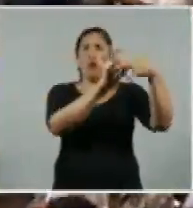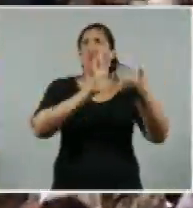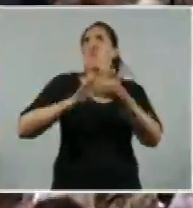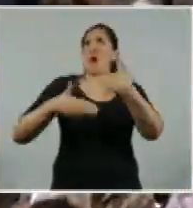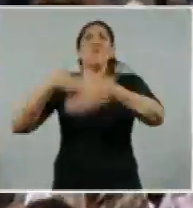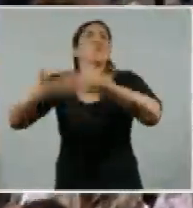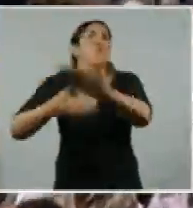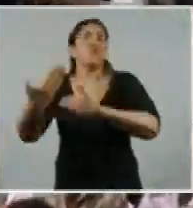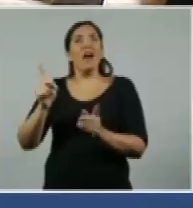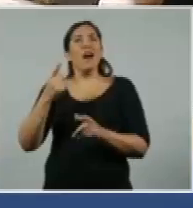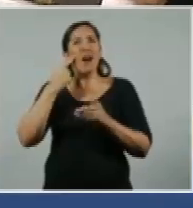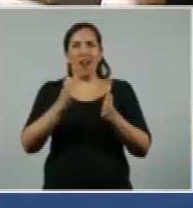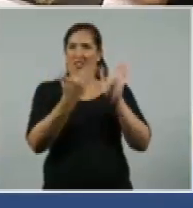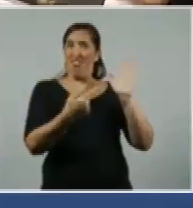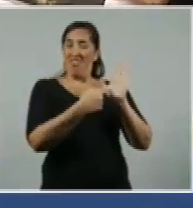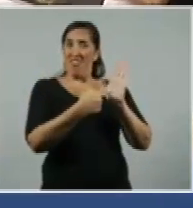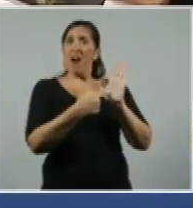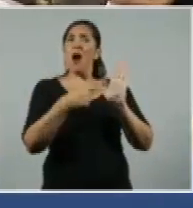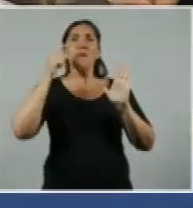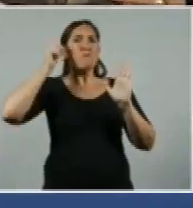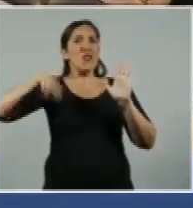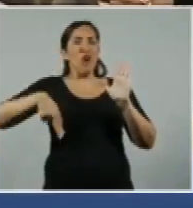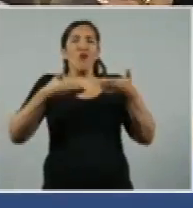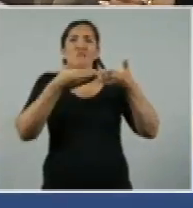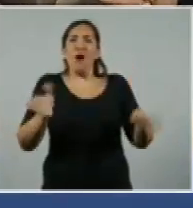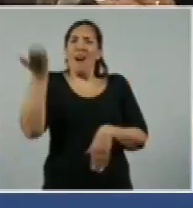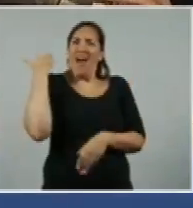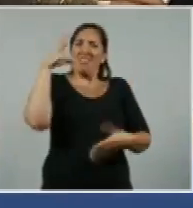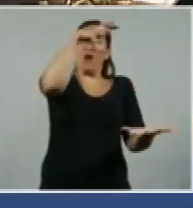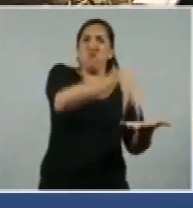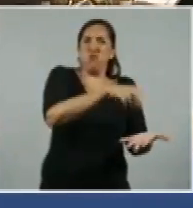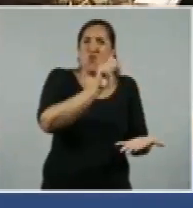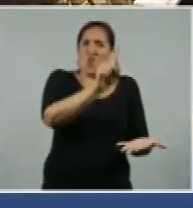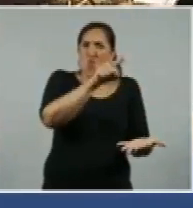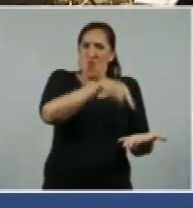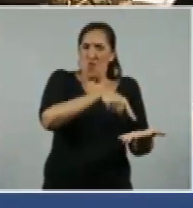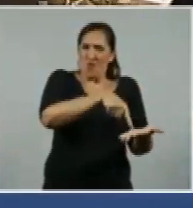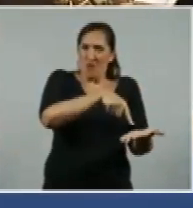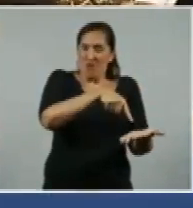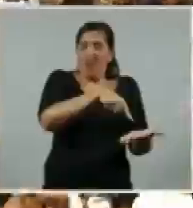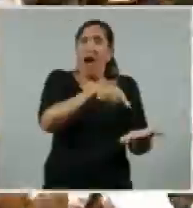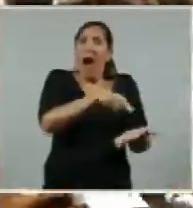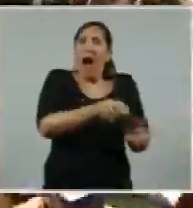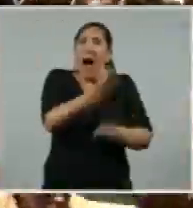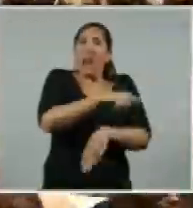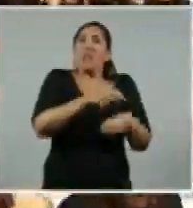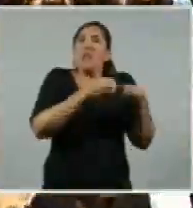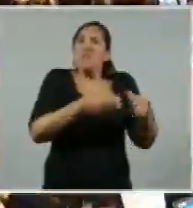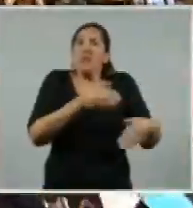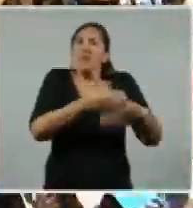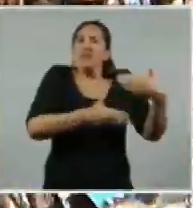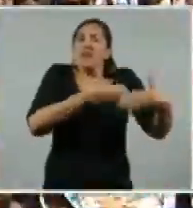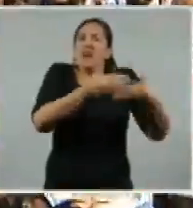a Perón inaugurando Atucha 1. Ahí había comenzado la Argentina a